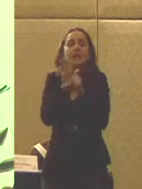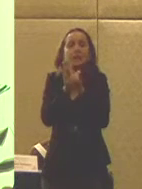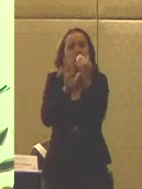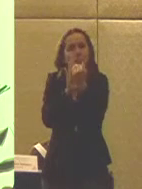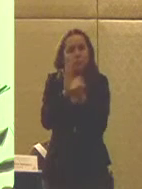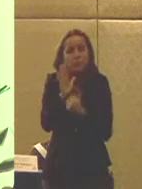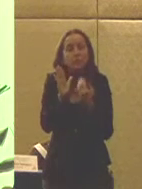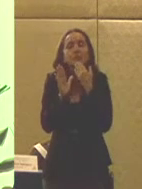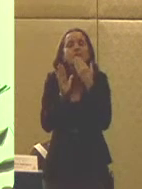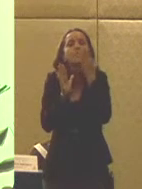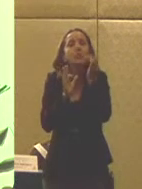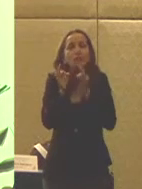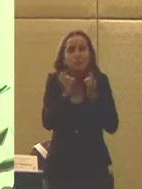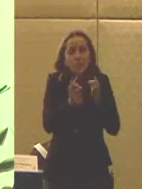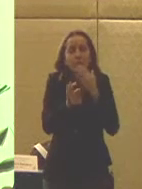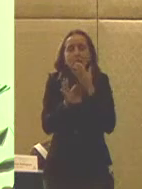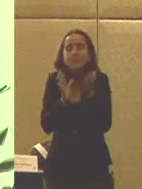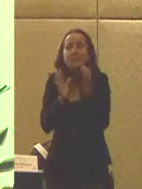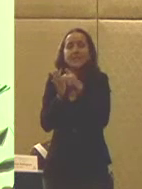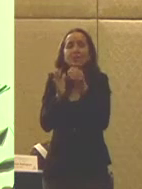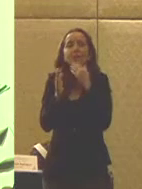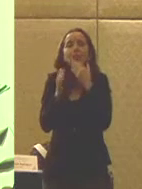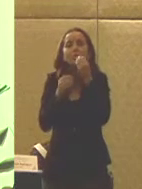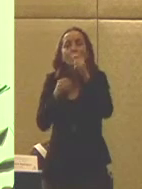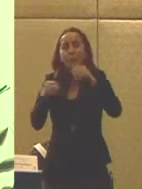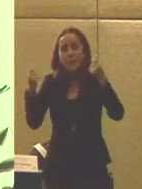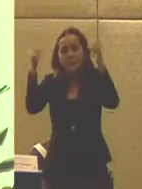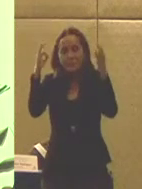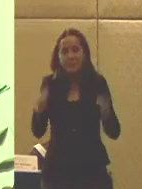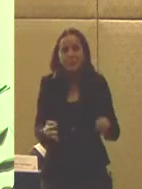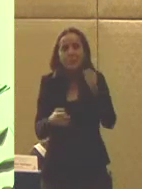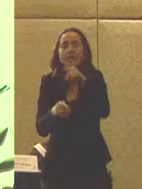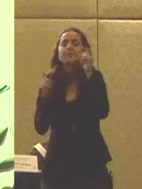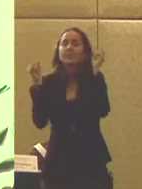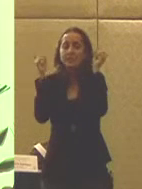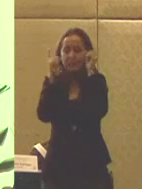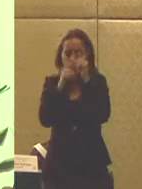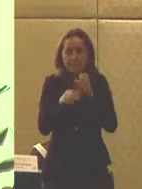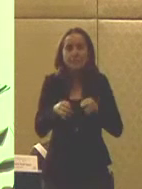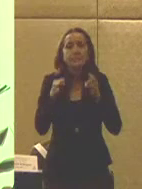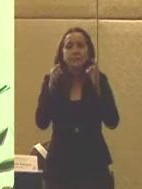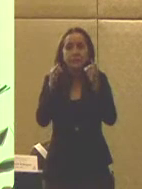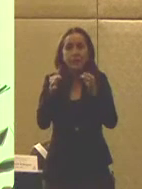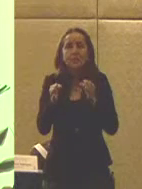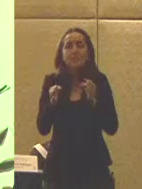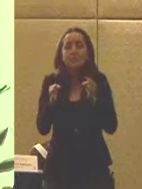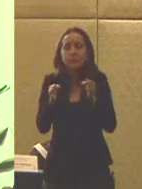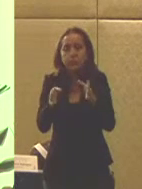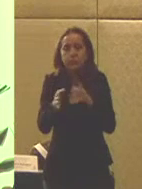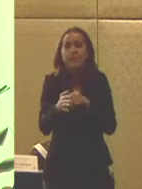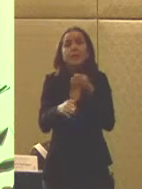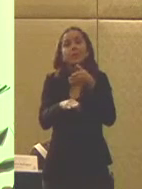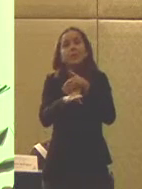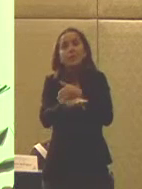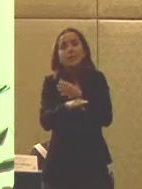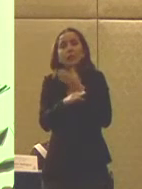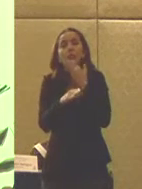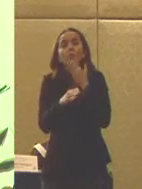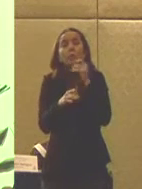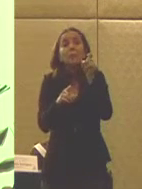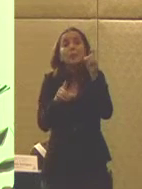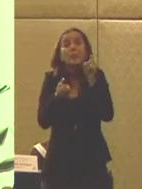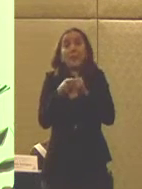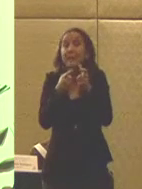abordan en distintos procesos. Normalmente la mayor parte de estos mecanismos se activan con una declaratoria de